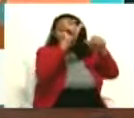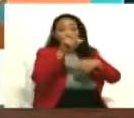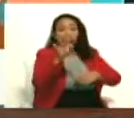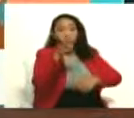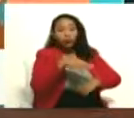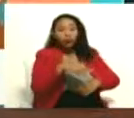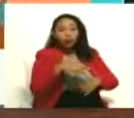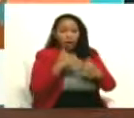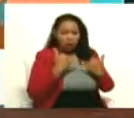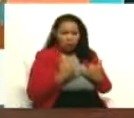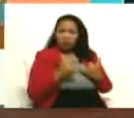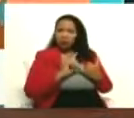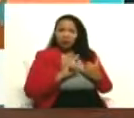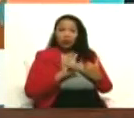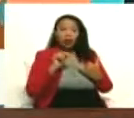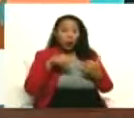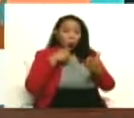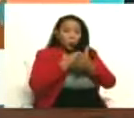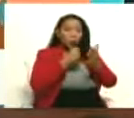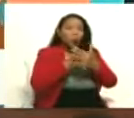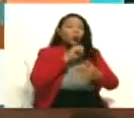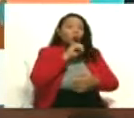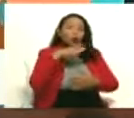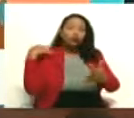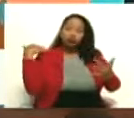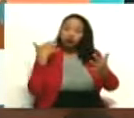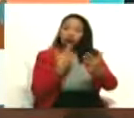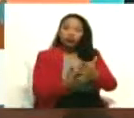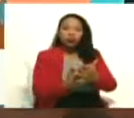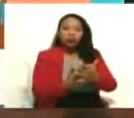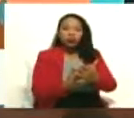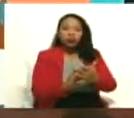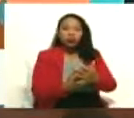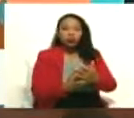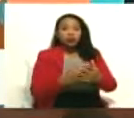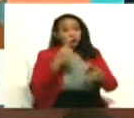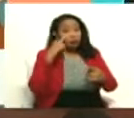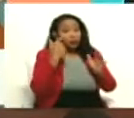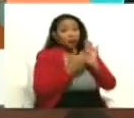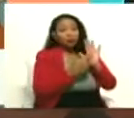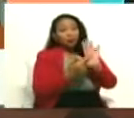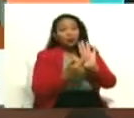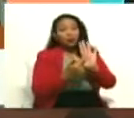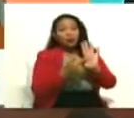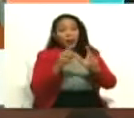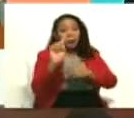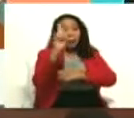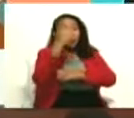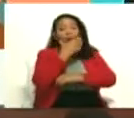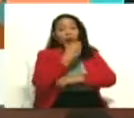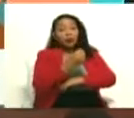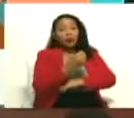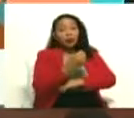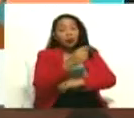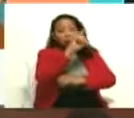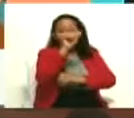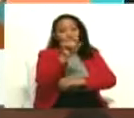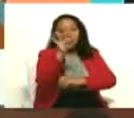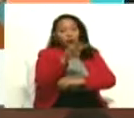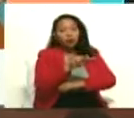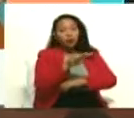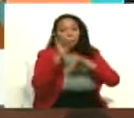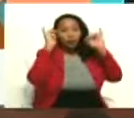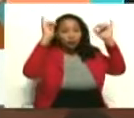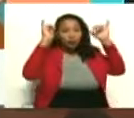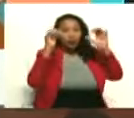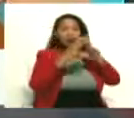de ahora, sino de esta lucha histórica que hemos emprendido como pueblo. Así que están invitados 1 de diciembre al Esequibo Fest